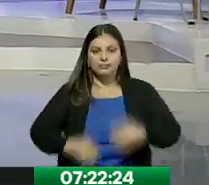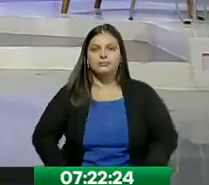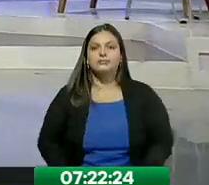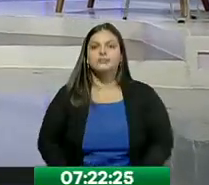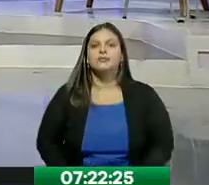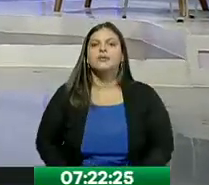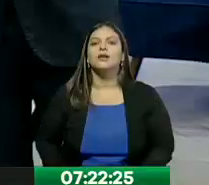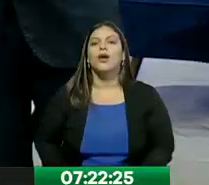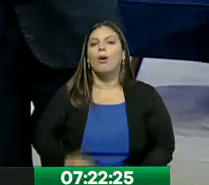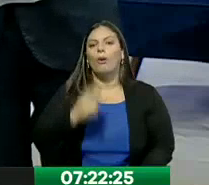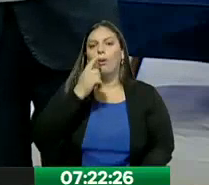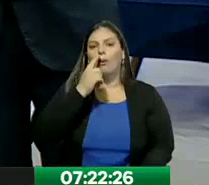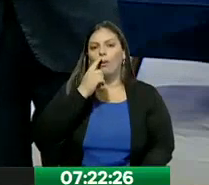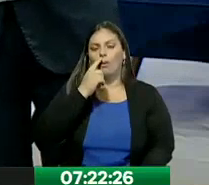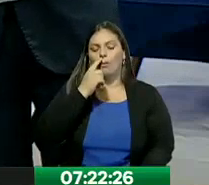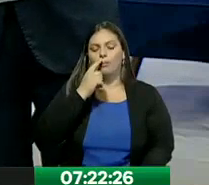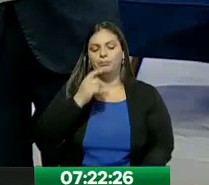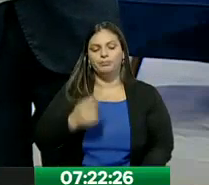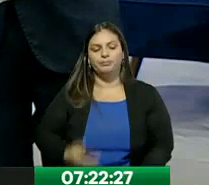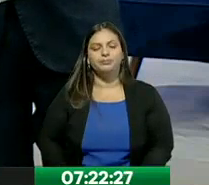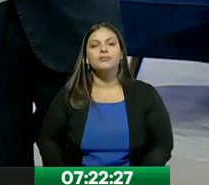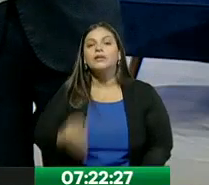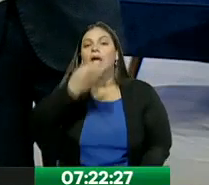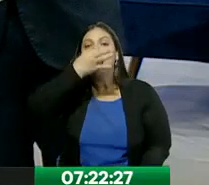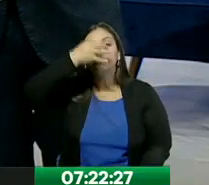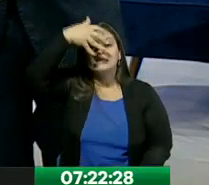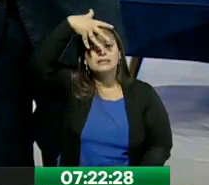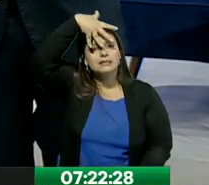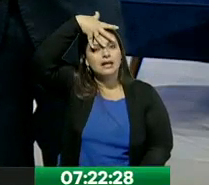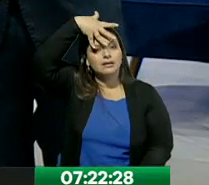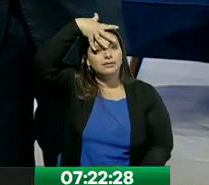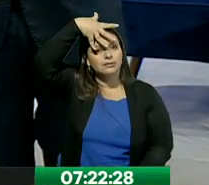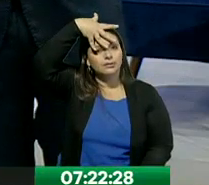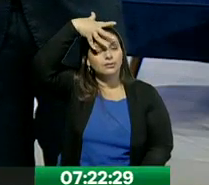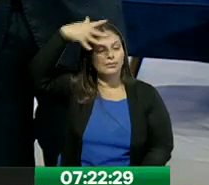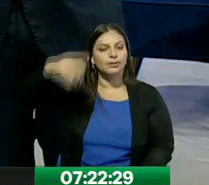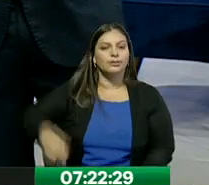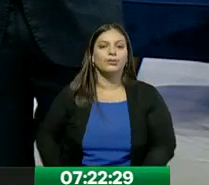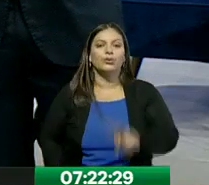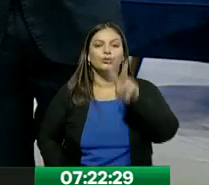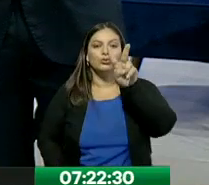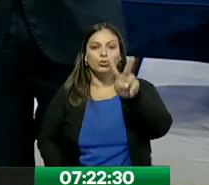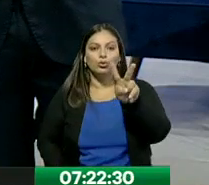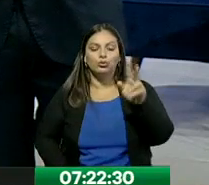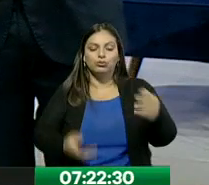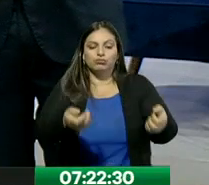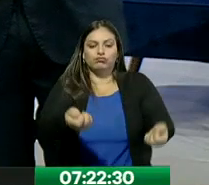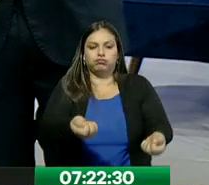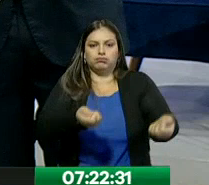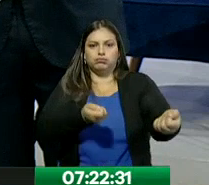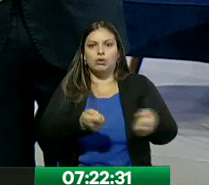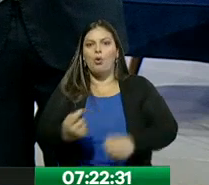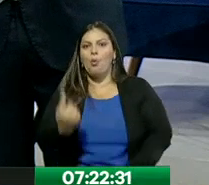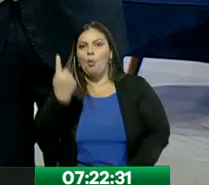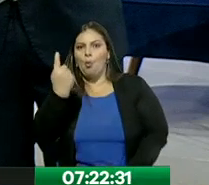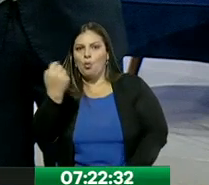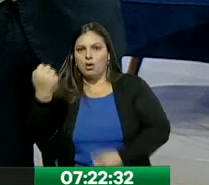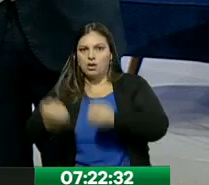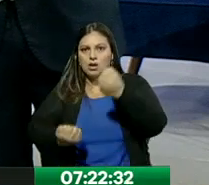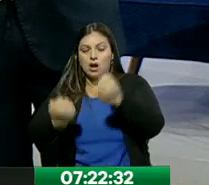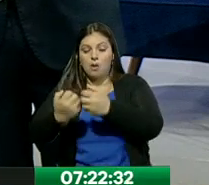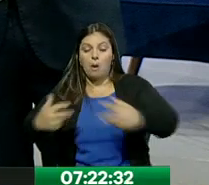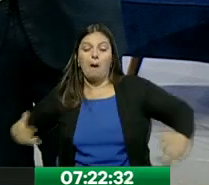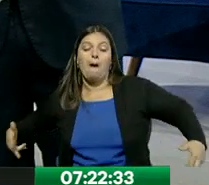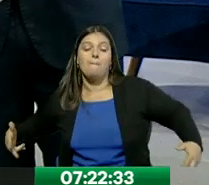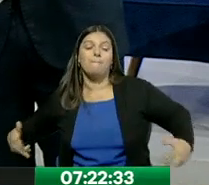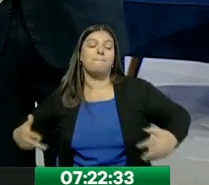hombres murieron y 3 resultaron heridos en un accidente de tránsito ocurrido en Santo Domingo, capital de la provincia de Sáchila.